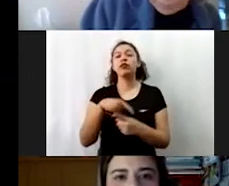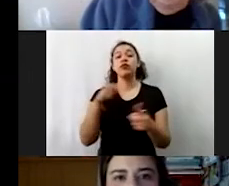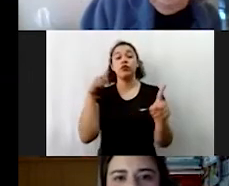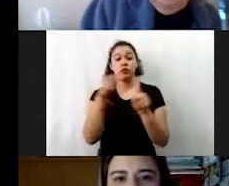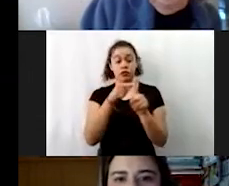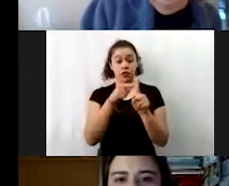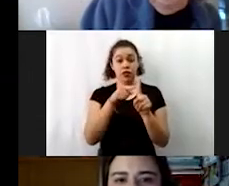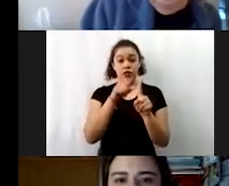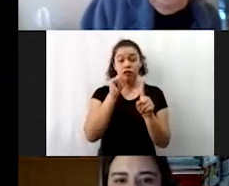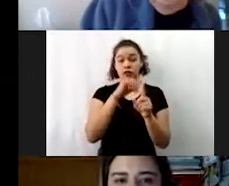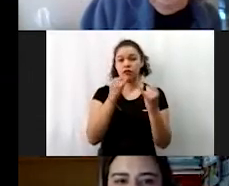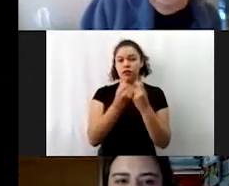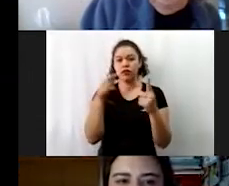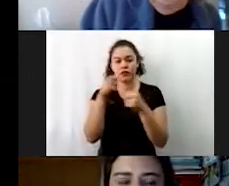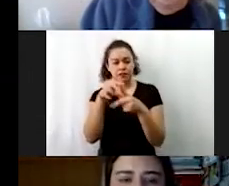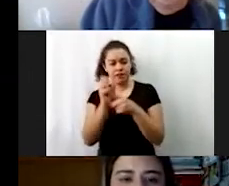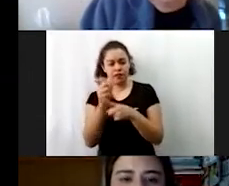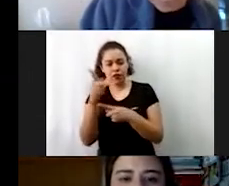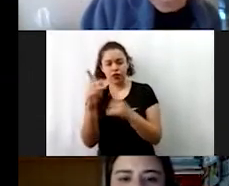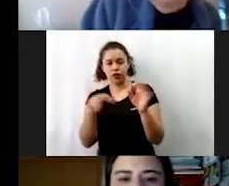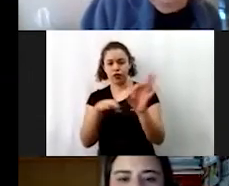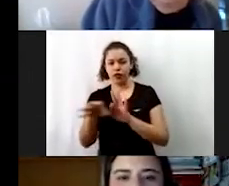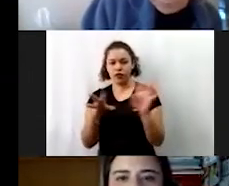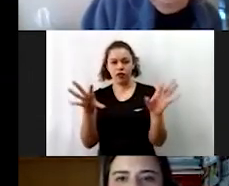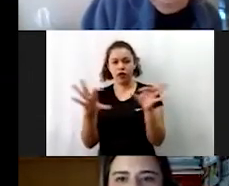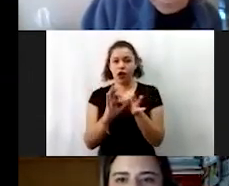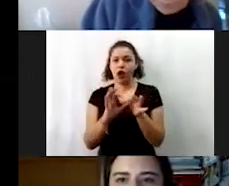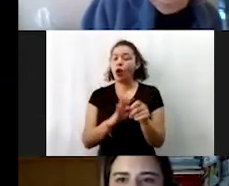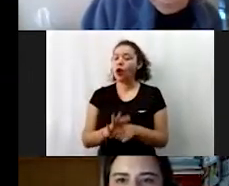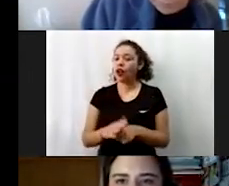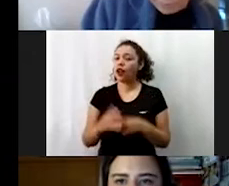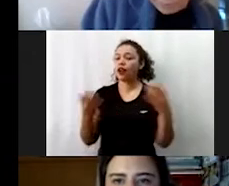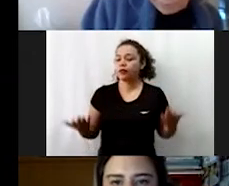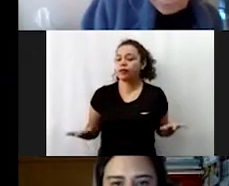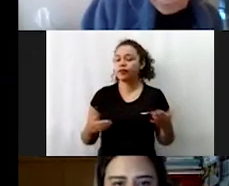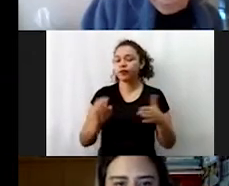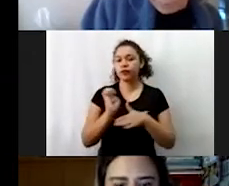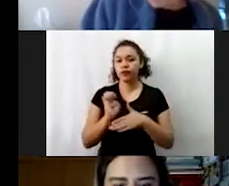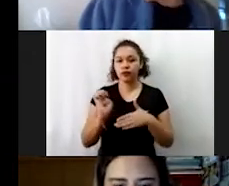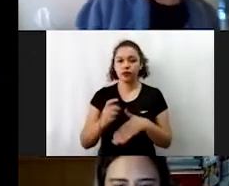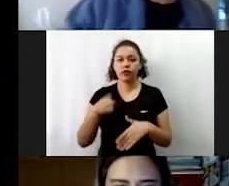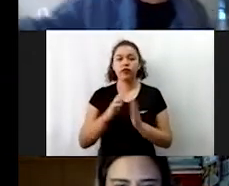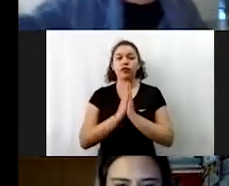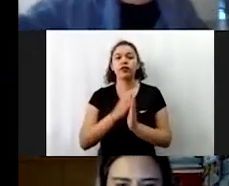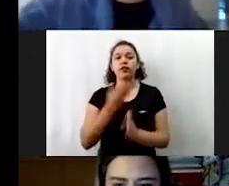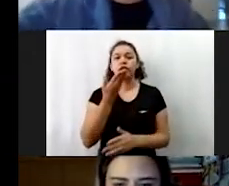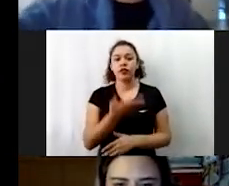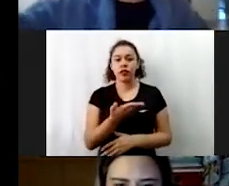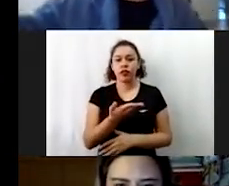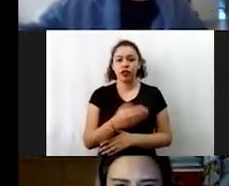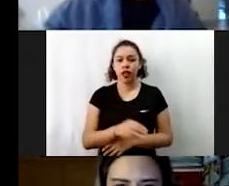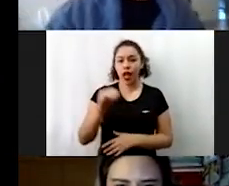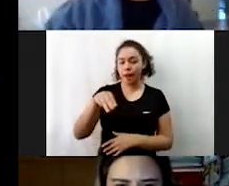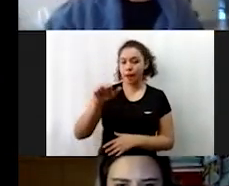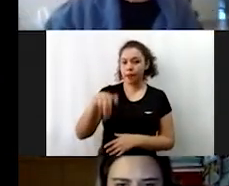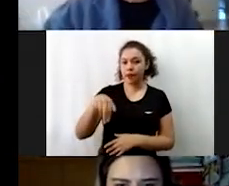un poco que se relacionan con su trabajo. Entonces, sí, les voy a pedir que ingresen a Menti con este código,